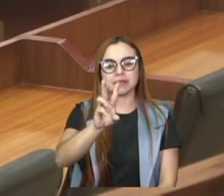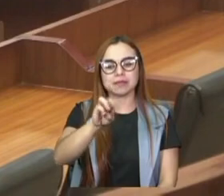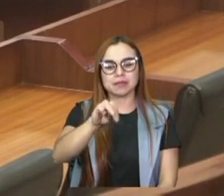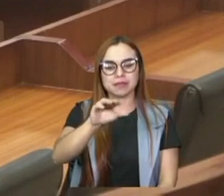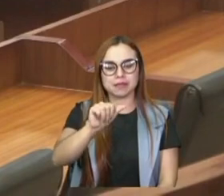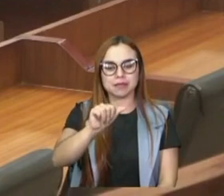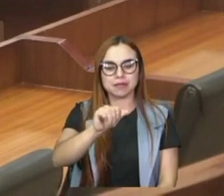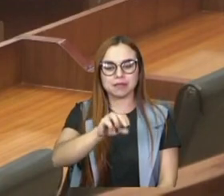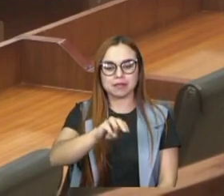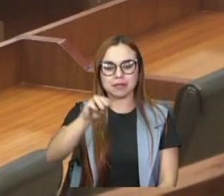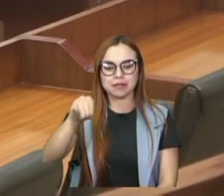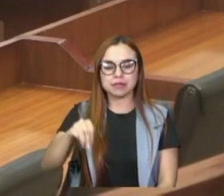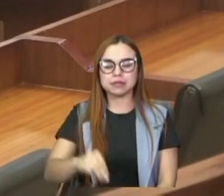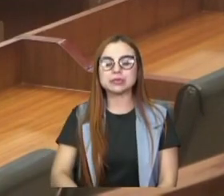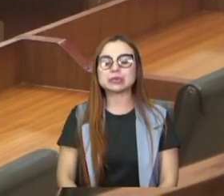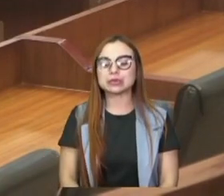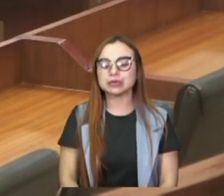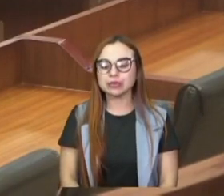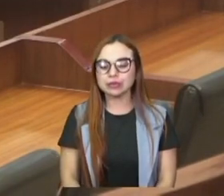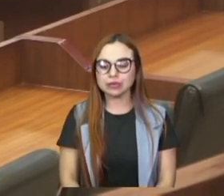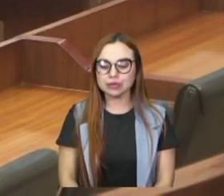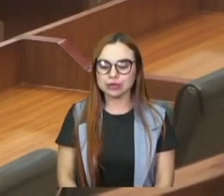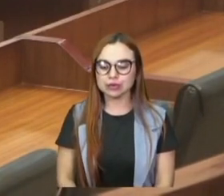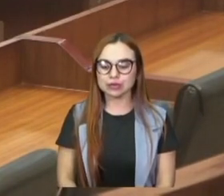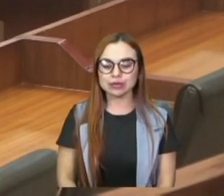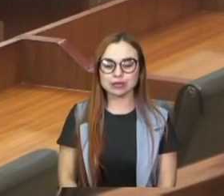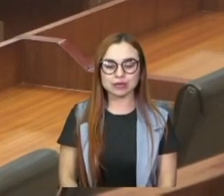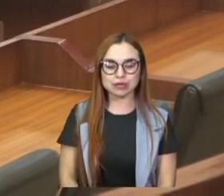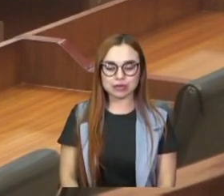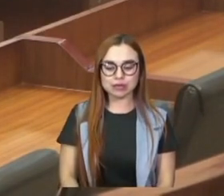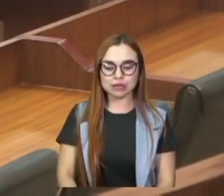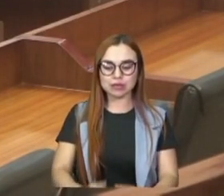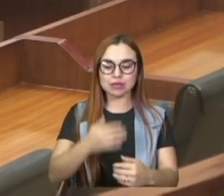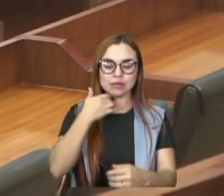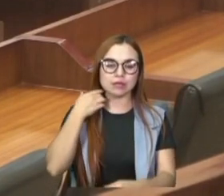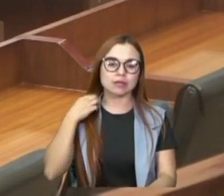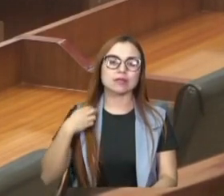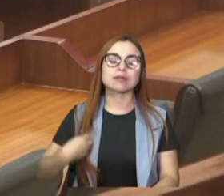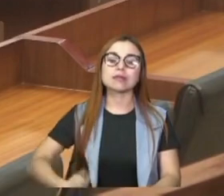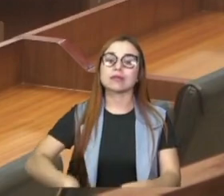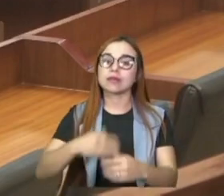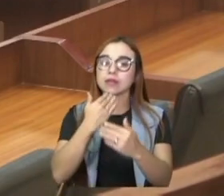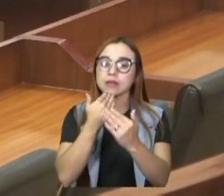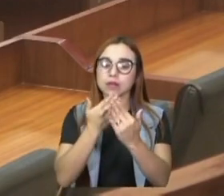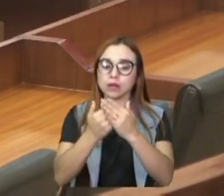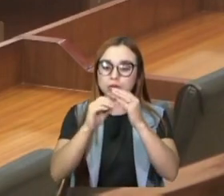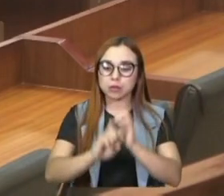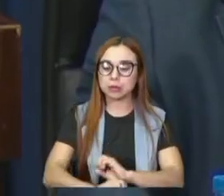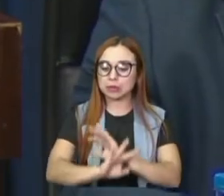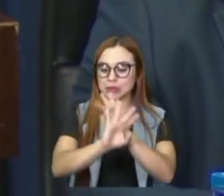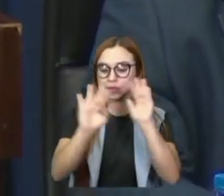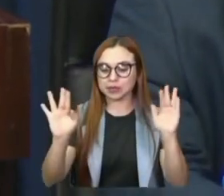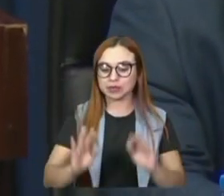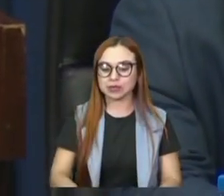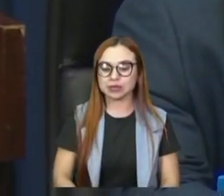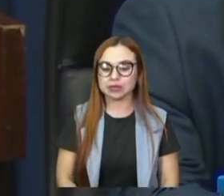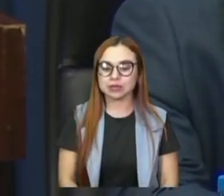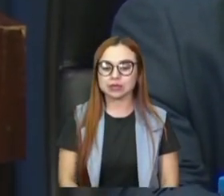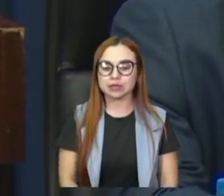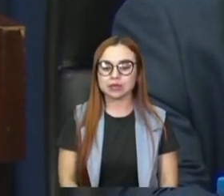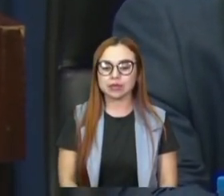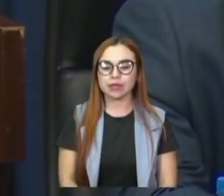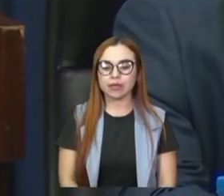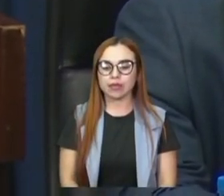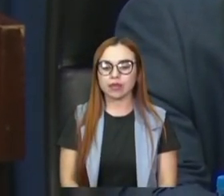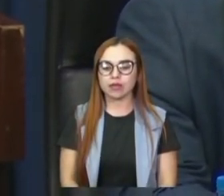Sí. Buenos días, presidente. Buenos días, diputados, diputadas. La provincia de Panamá